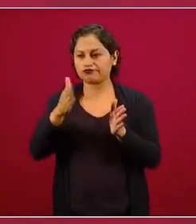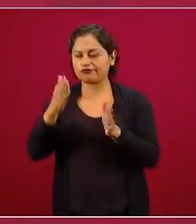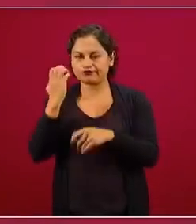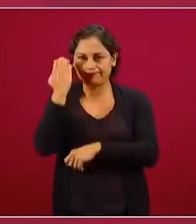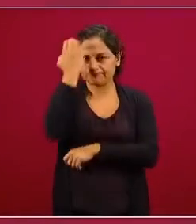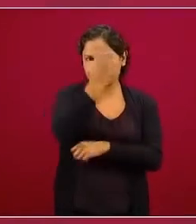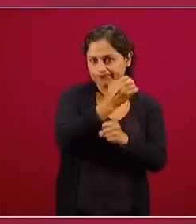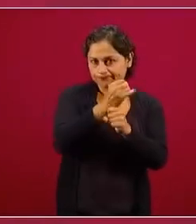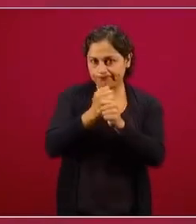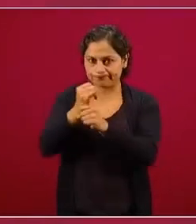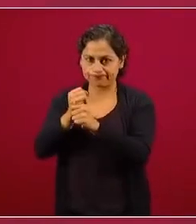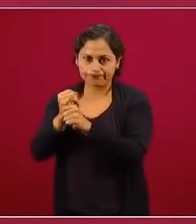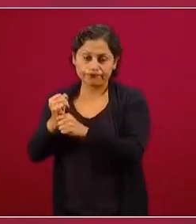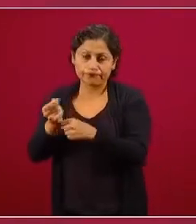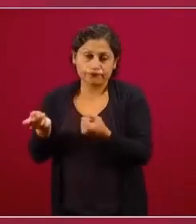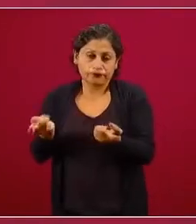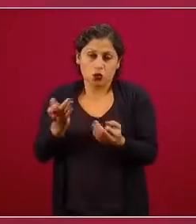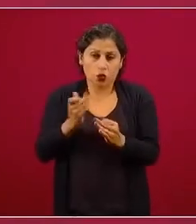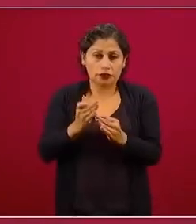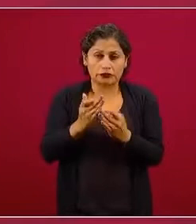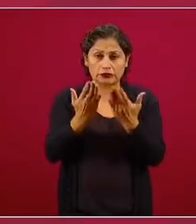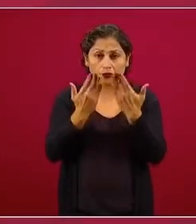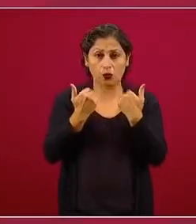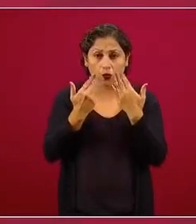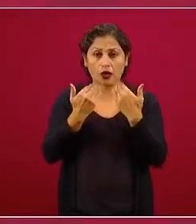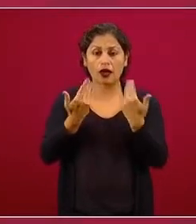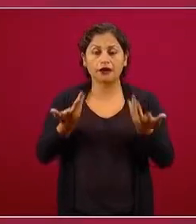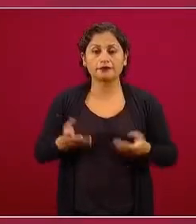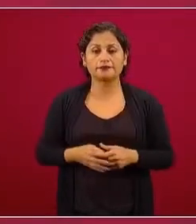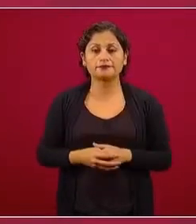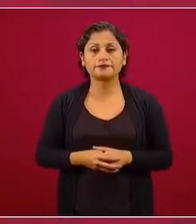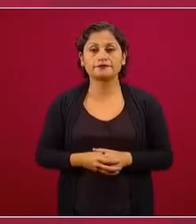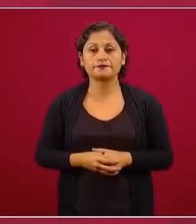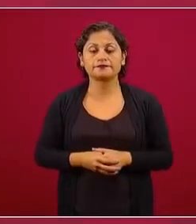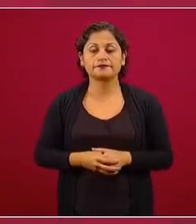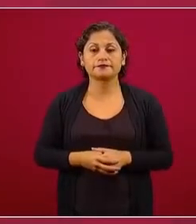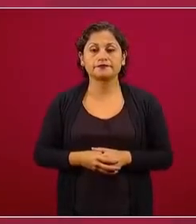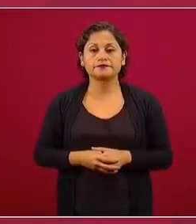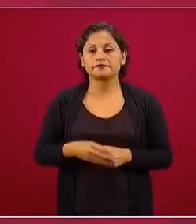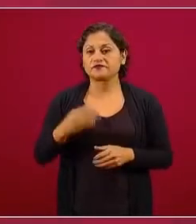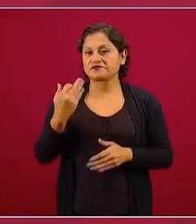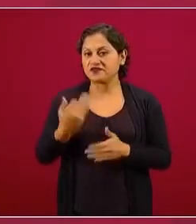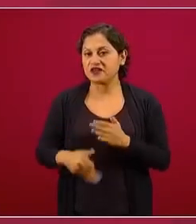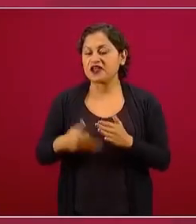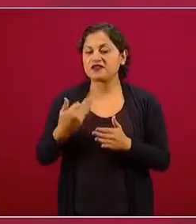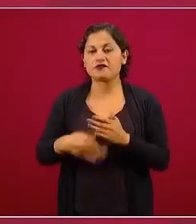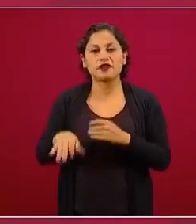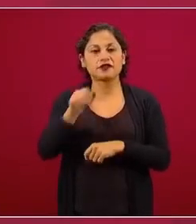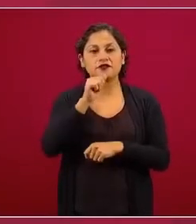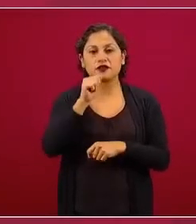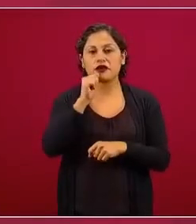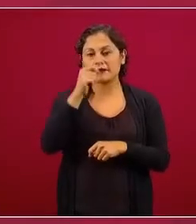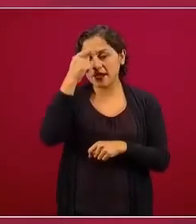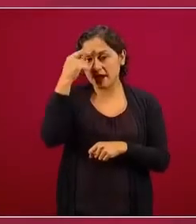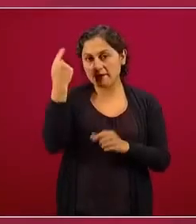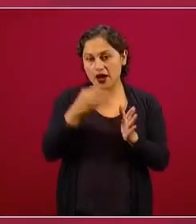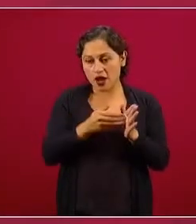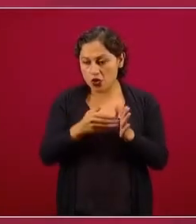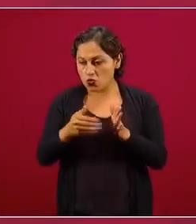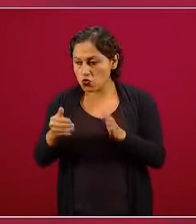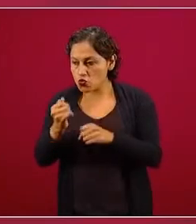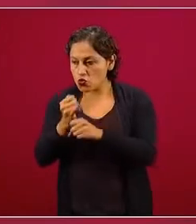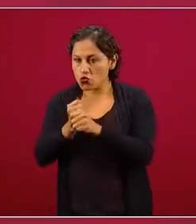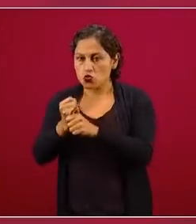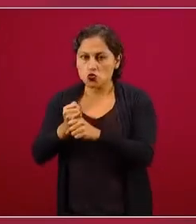vacunas transitan, haber llegado a este punto en donde demuestran toda la capacidad, toda la seguridad, toda